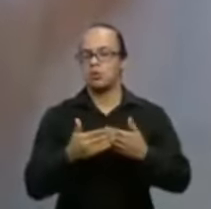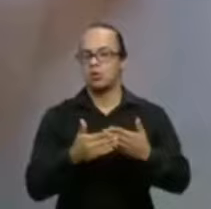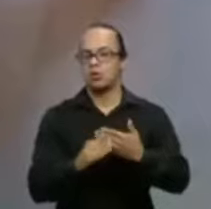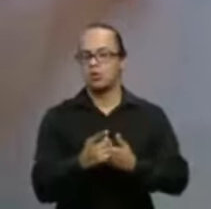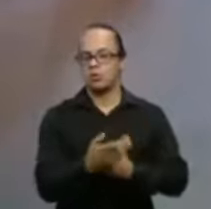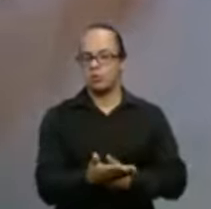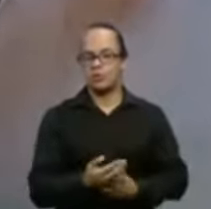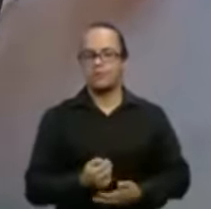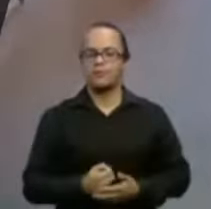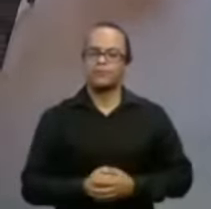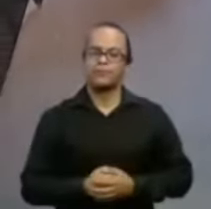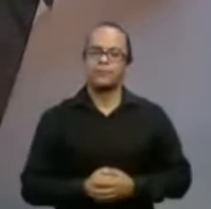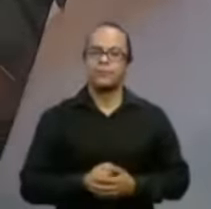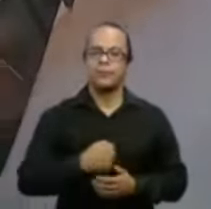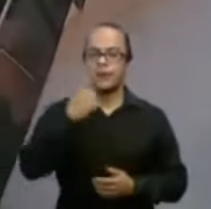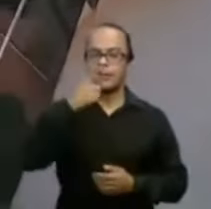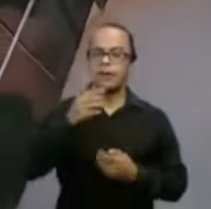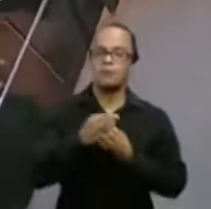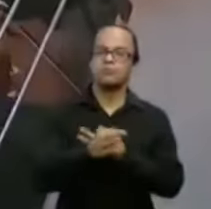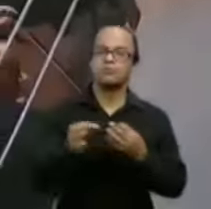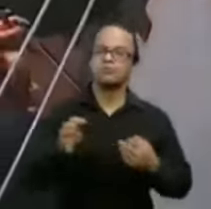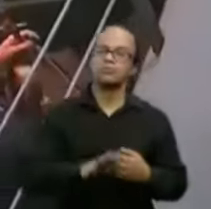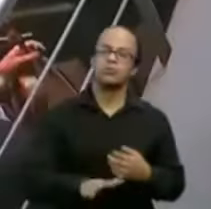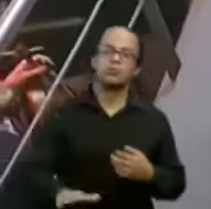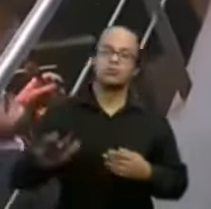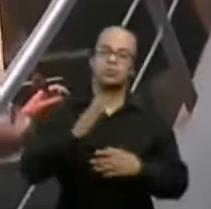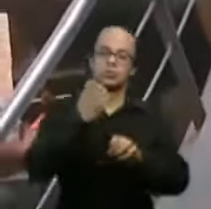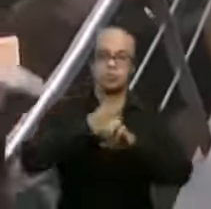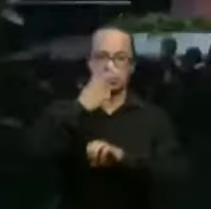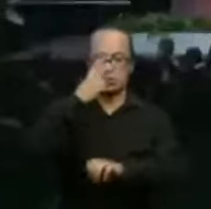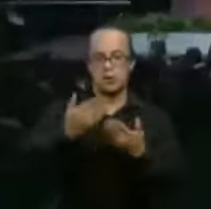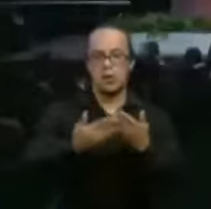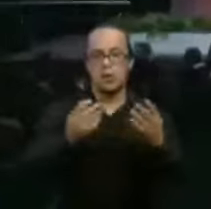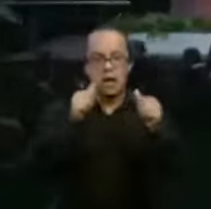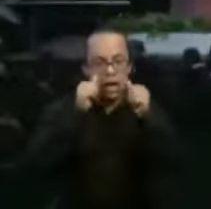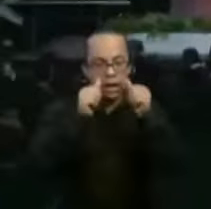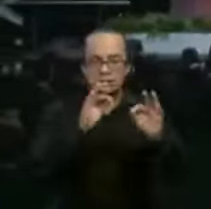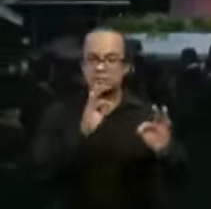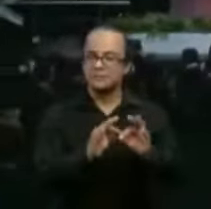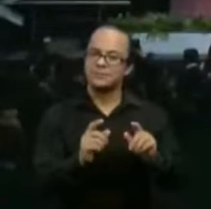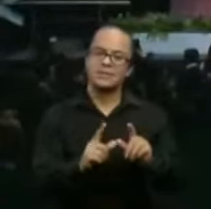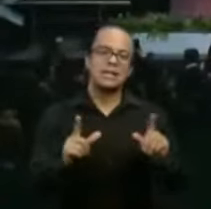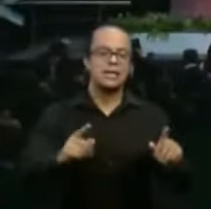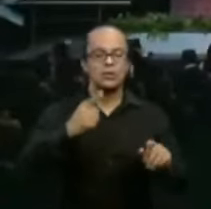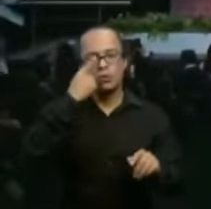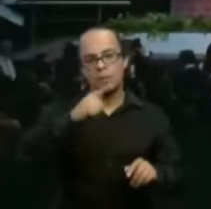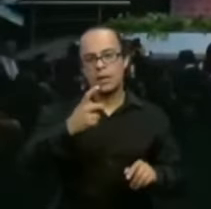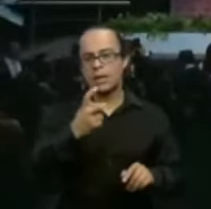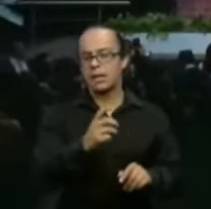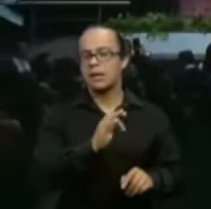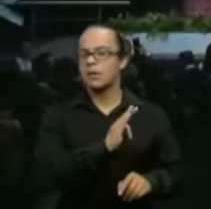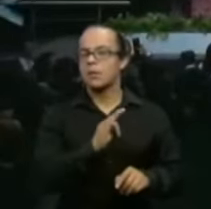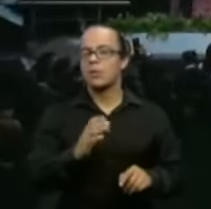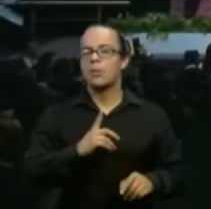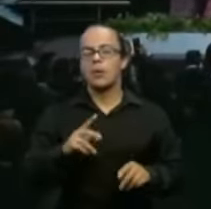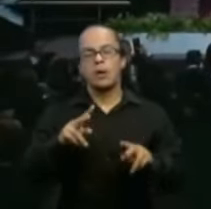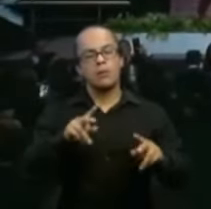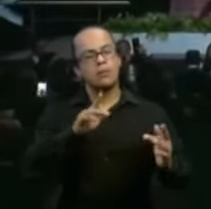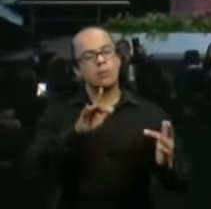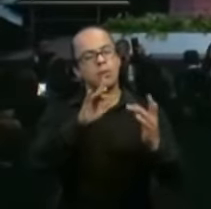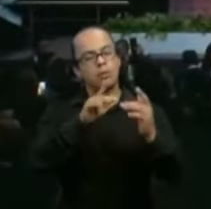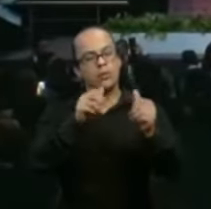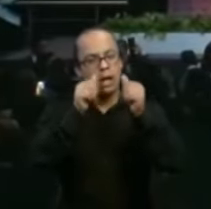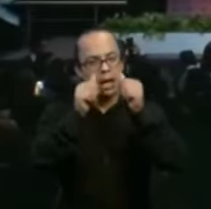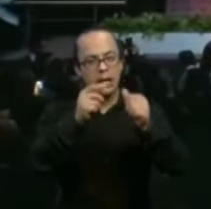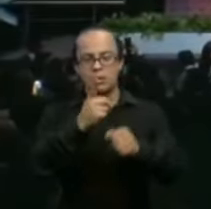este mensaje a los mexiquenses, y atentos ya todos aquí, listo para que pues se pueda escuchar este primer